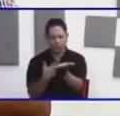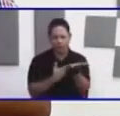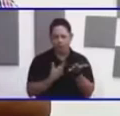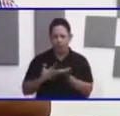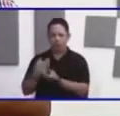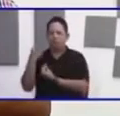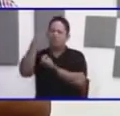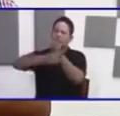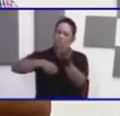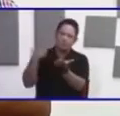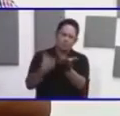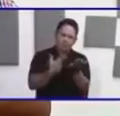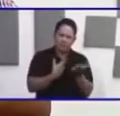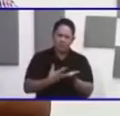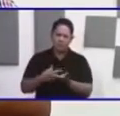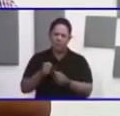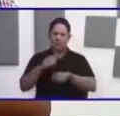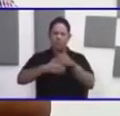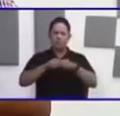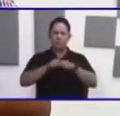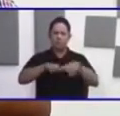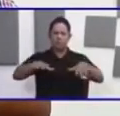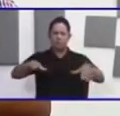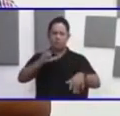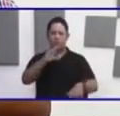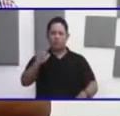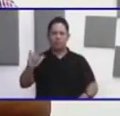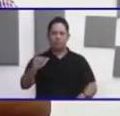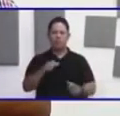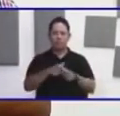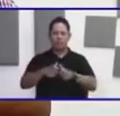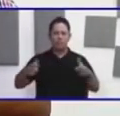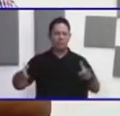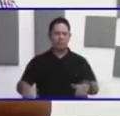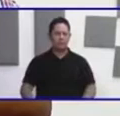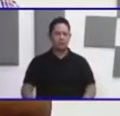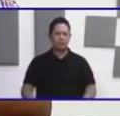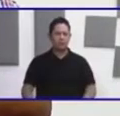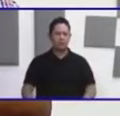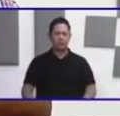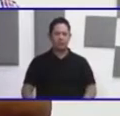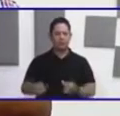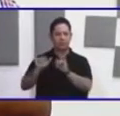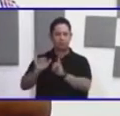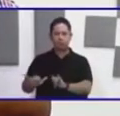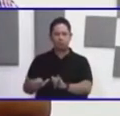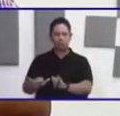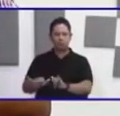se iba a hacer para poder hacer la expansión de camas de UCI en el departamento. Y tal cual como